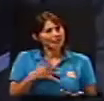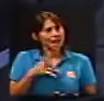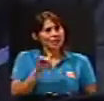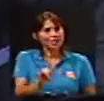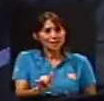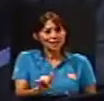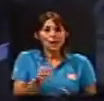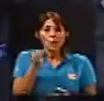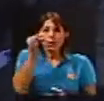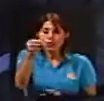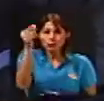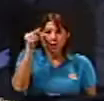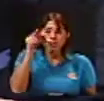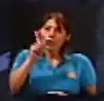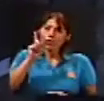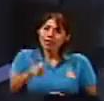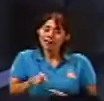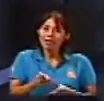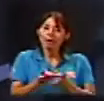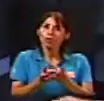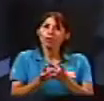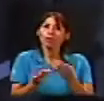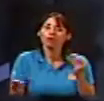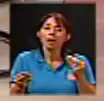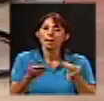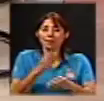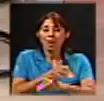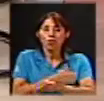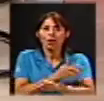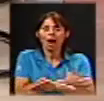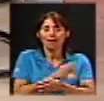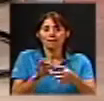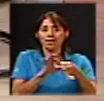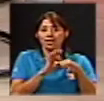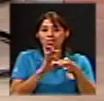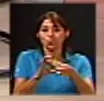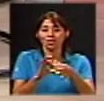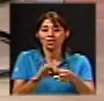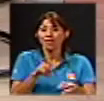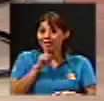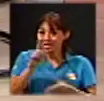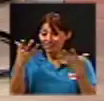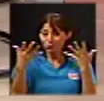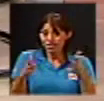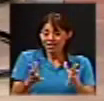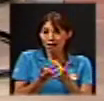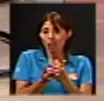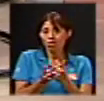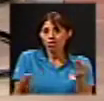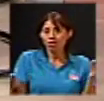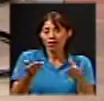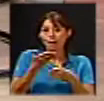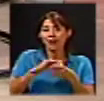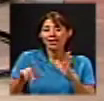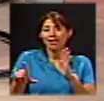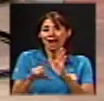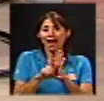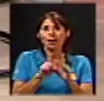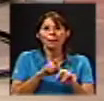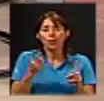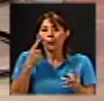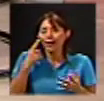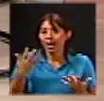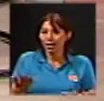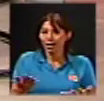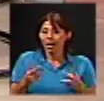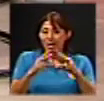relaciones, a como sea, mejorar esto. Cierto que ya se arregló la parte legal y toda esa cosa, pero vea, es un